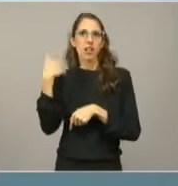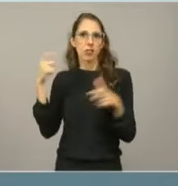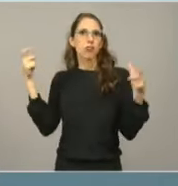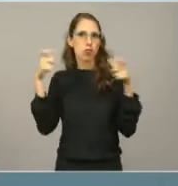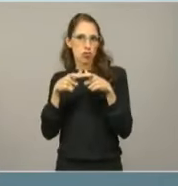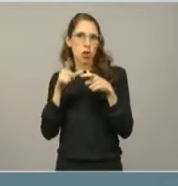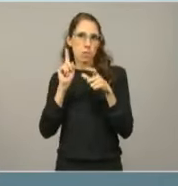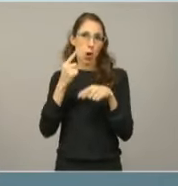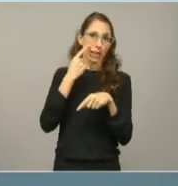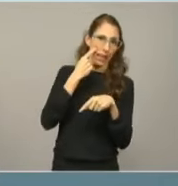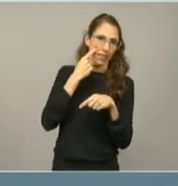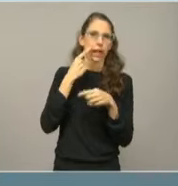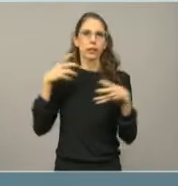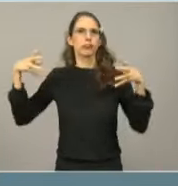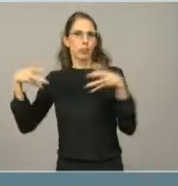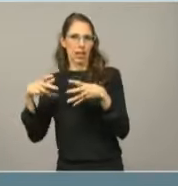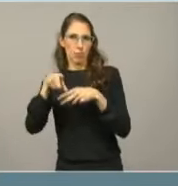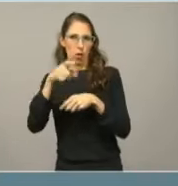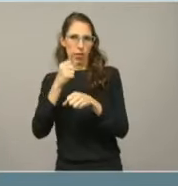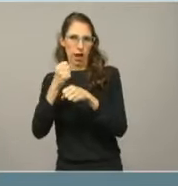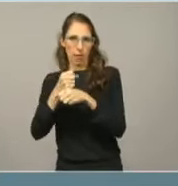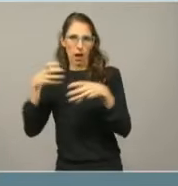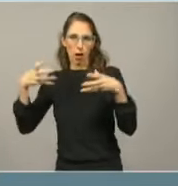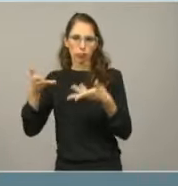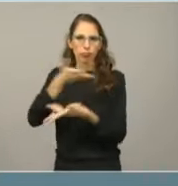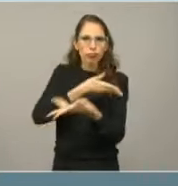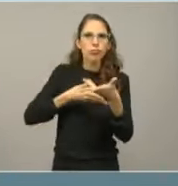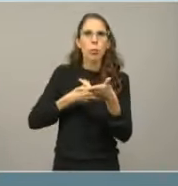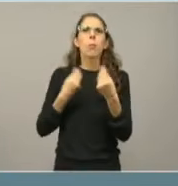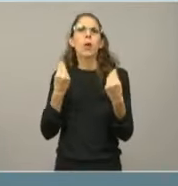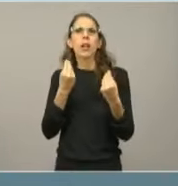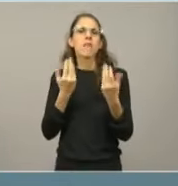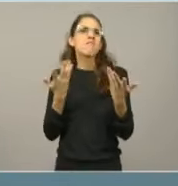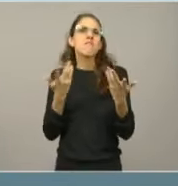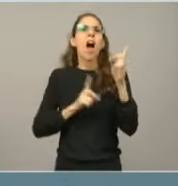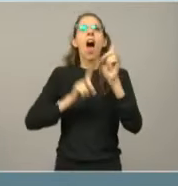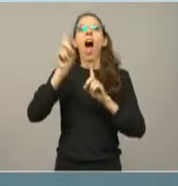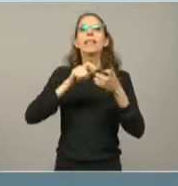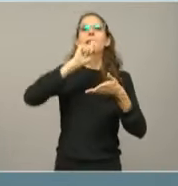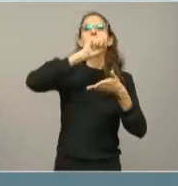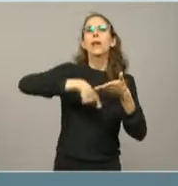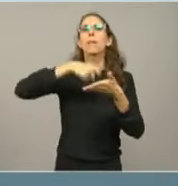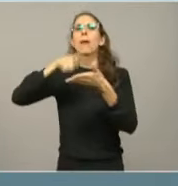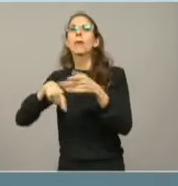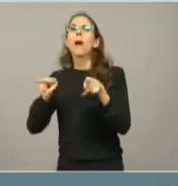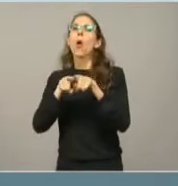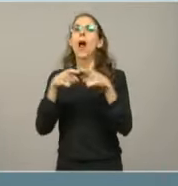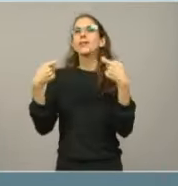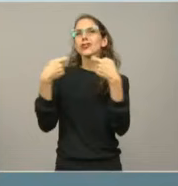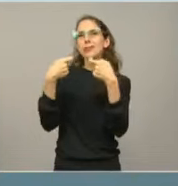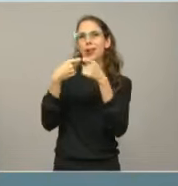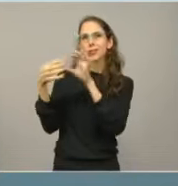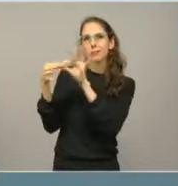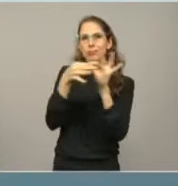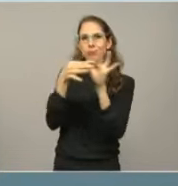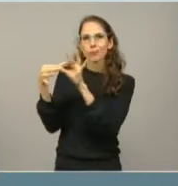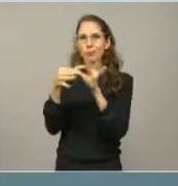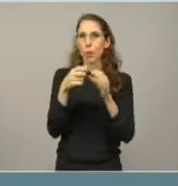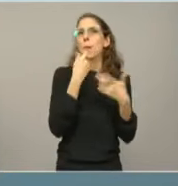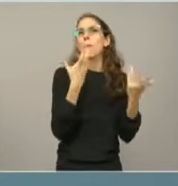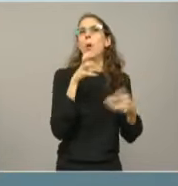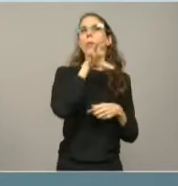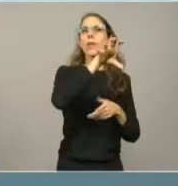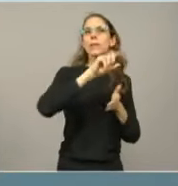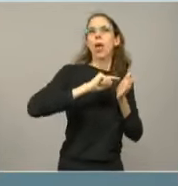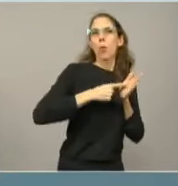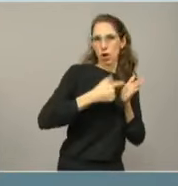equipo eh porque muchas veces se firman por ejemplo hermanamientos la provincia de Buenos Aires tiene hermanamientos